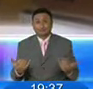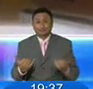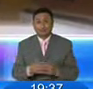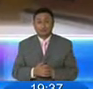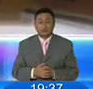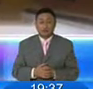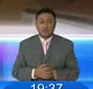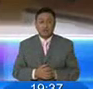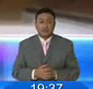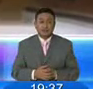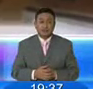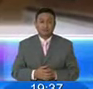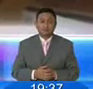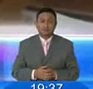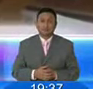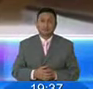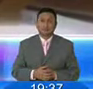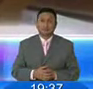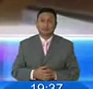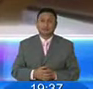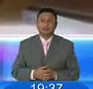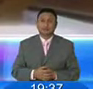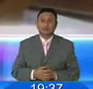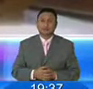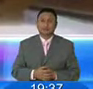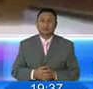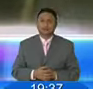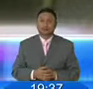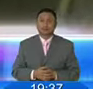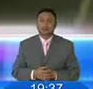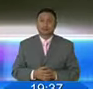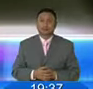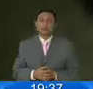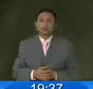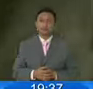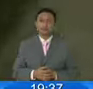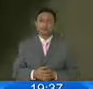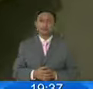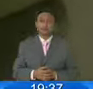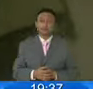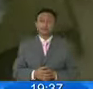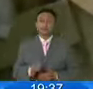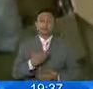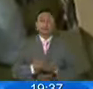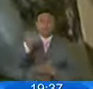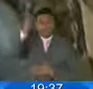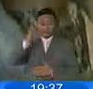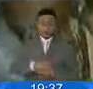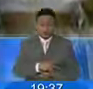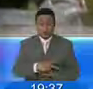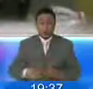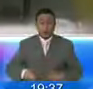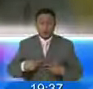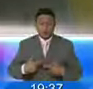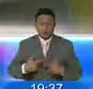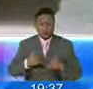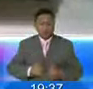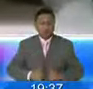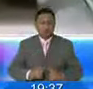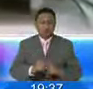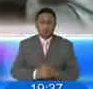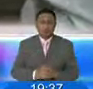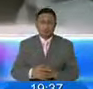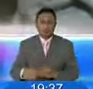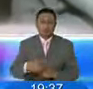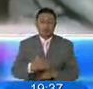tengo mal, porque tengo un clavo y injerto y todo eso. Gracias a Dios, asegura, su vida y la de sus hijos seguía. Ellos